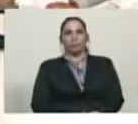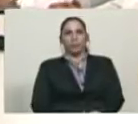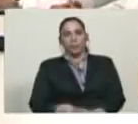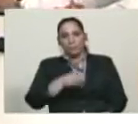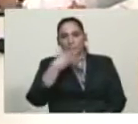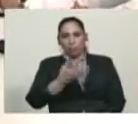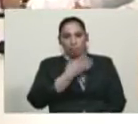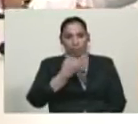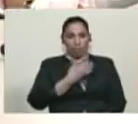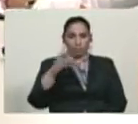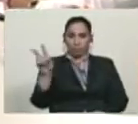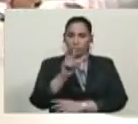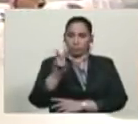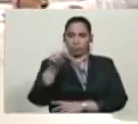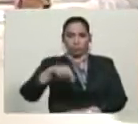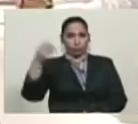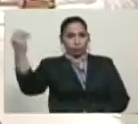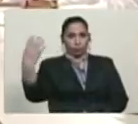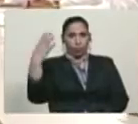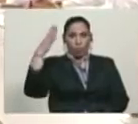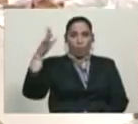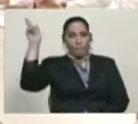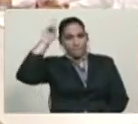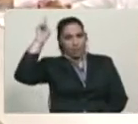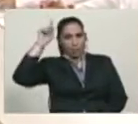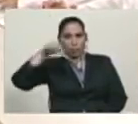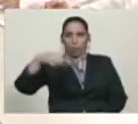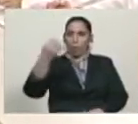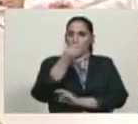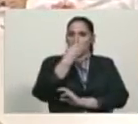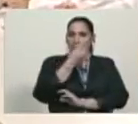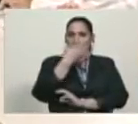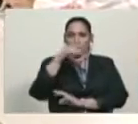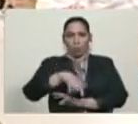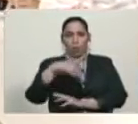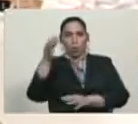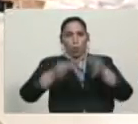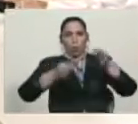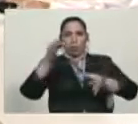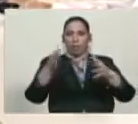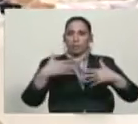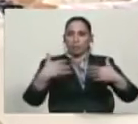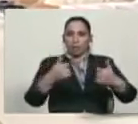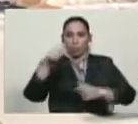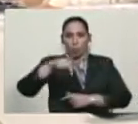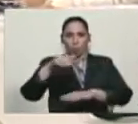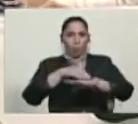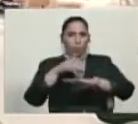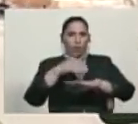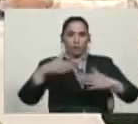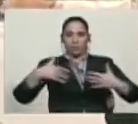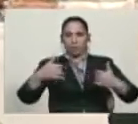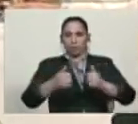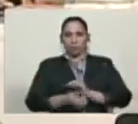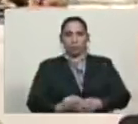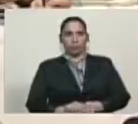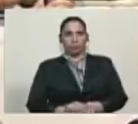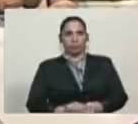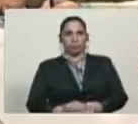en el palacio presidencial de miraflores una jornada de salud hoy jueves de salud